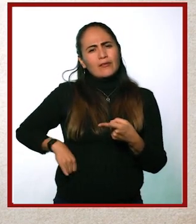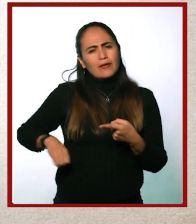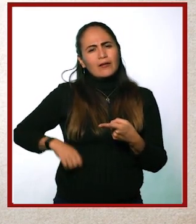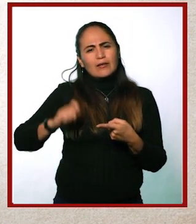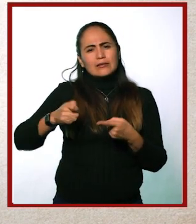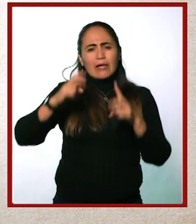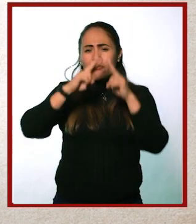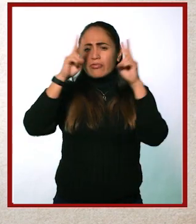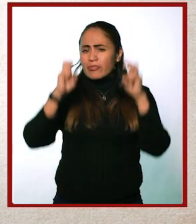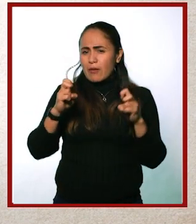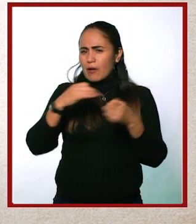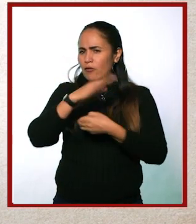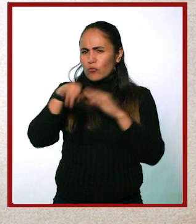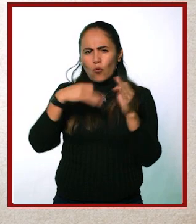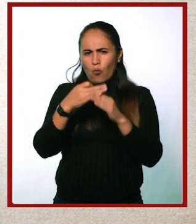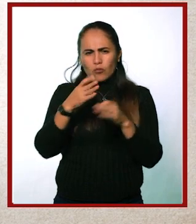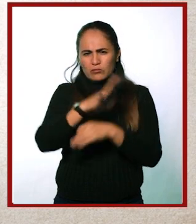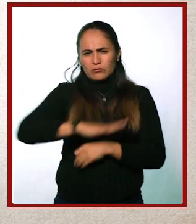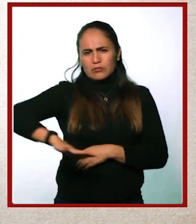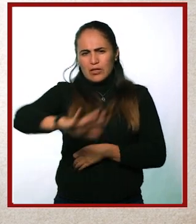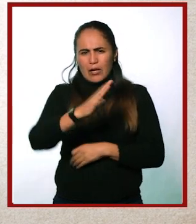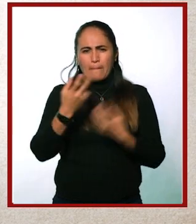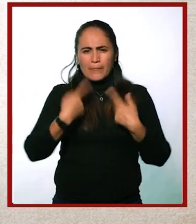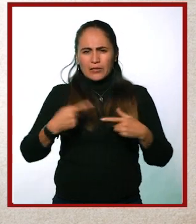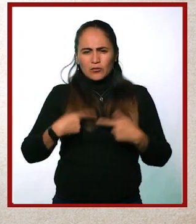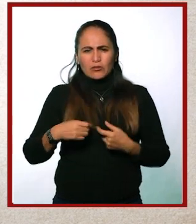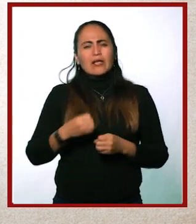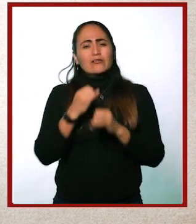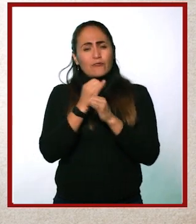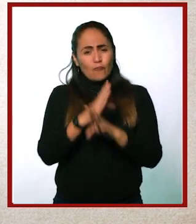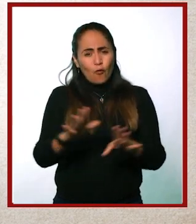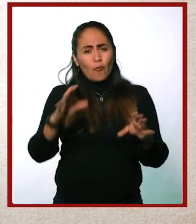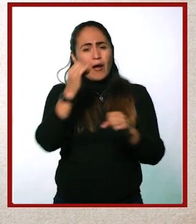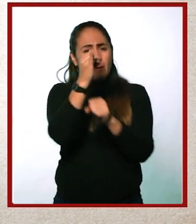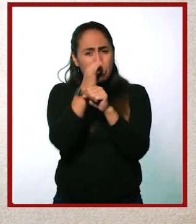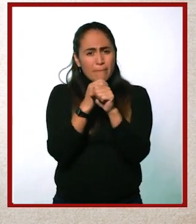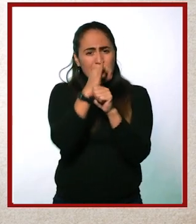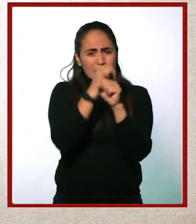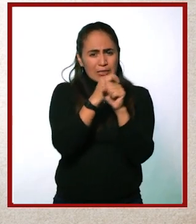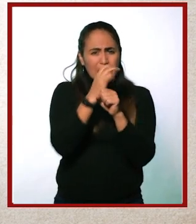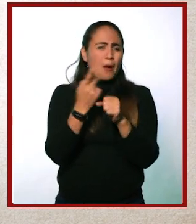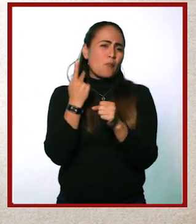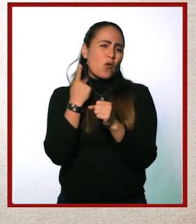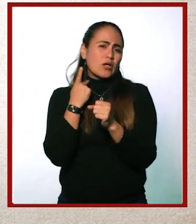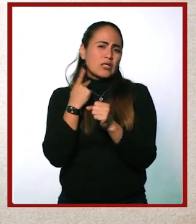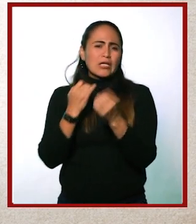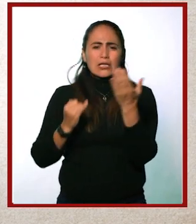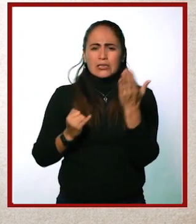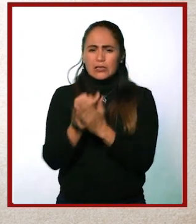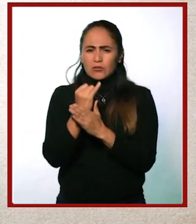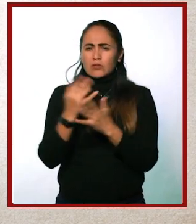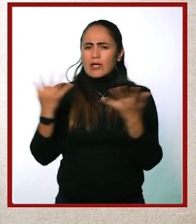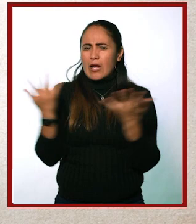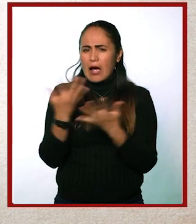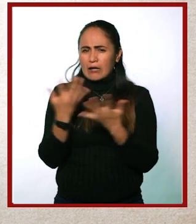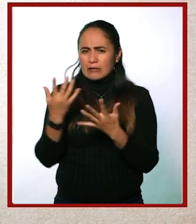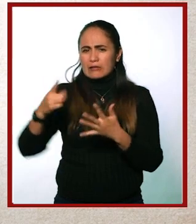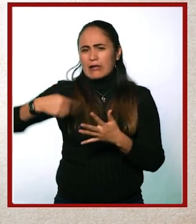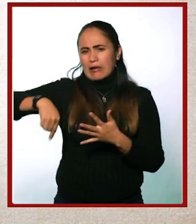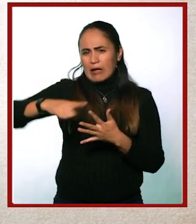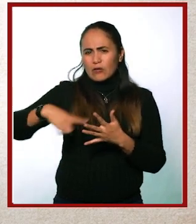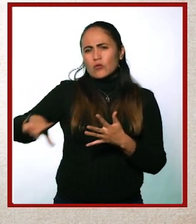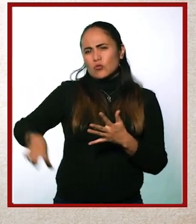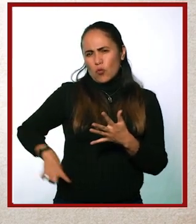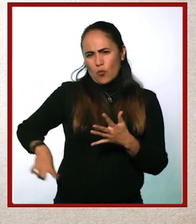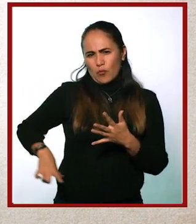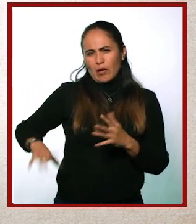los asuntos que nos atañen a todos como sociedad. Infórmate e investiga sobre las políticas, decisiones y acciones que se